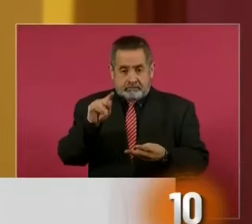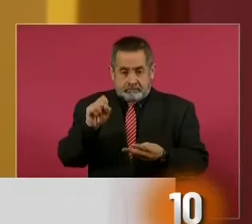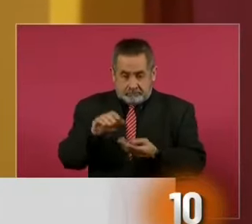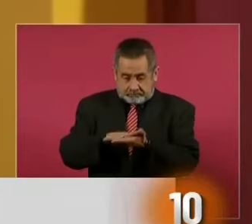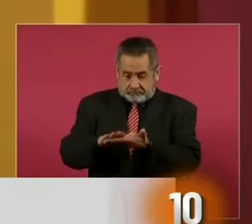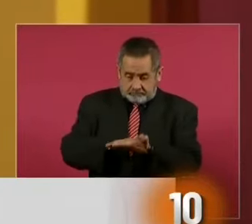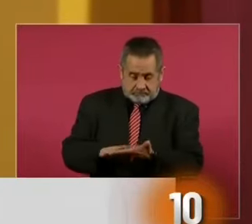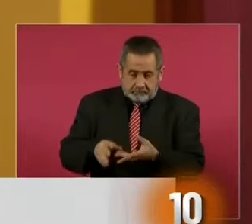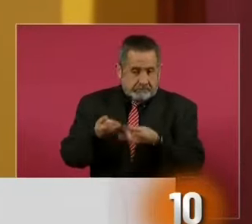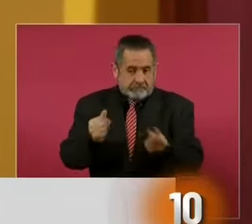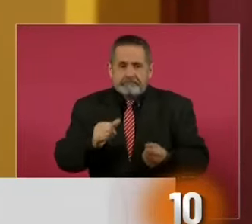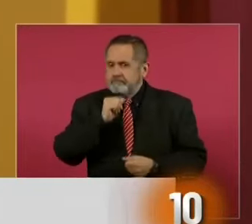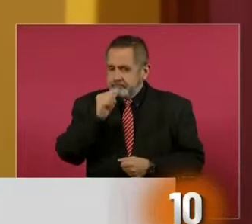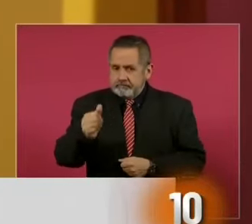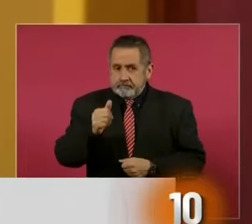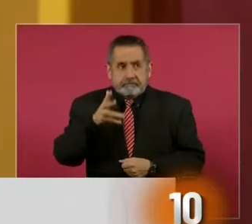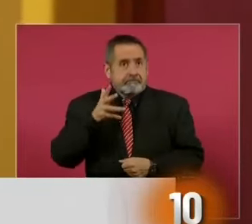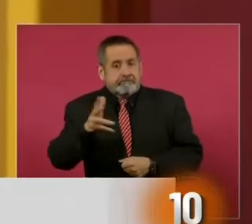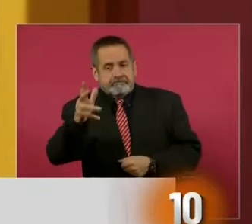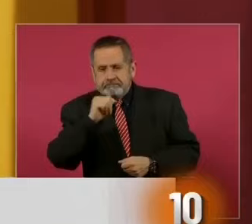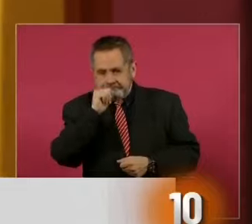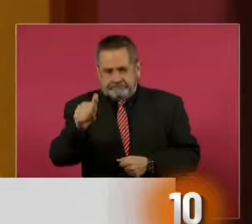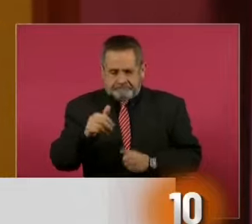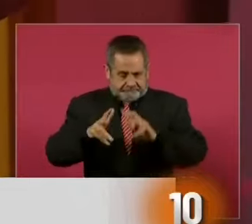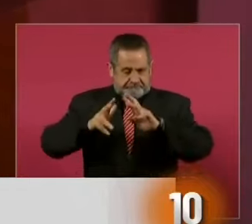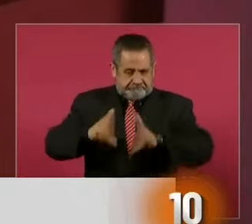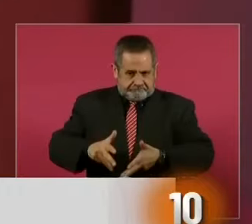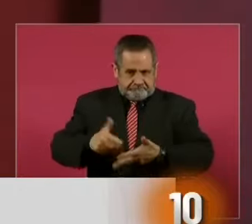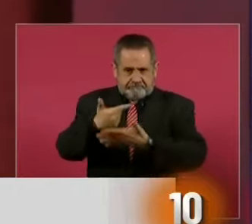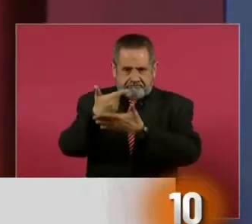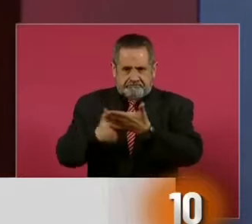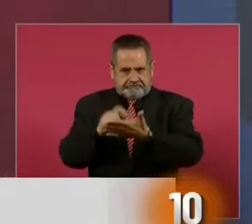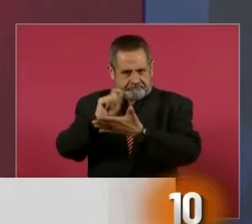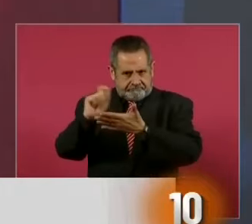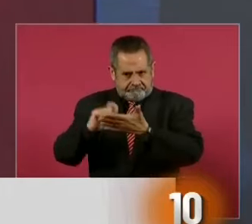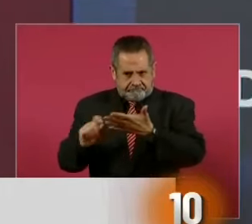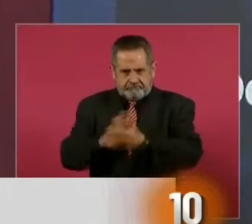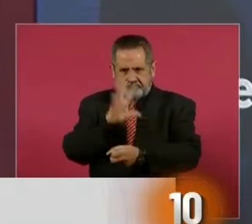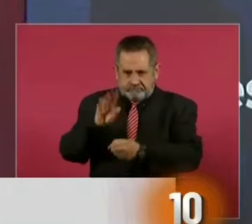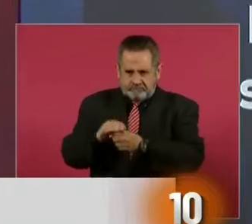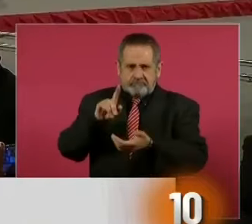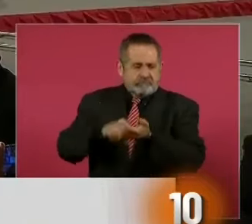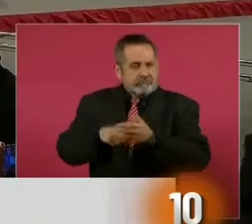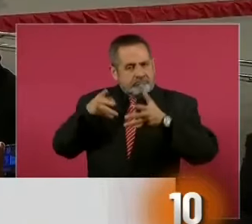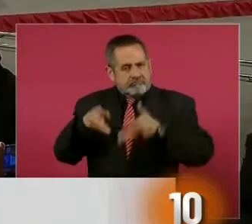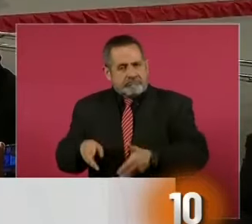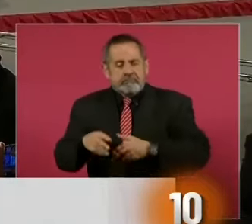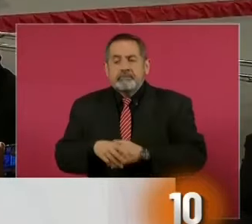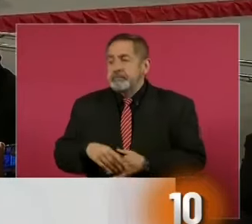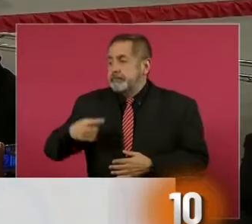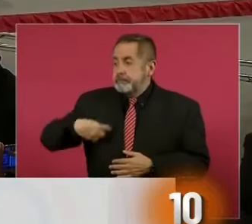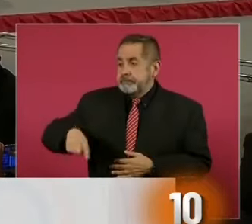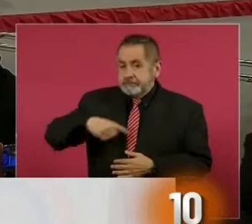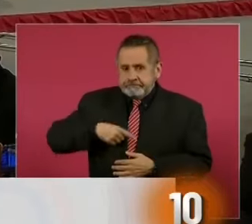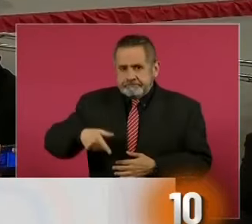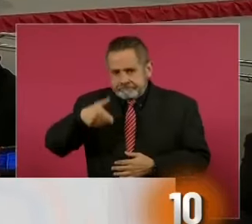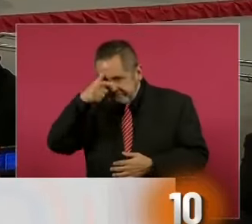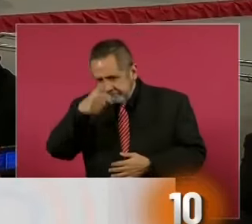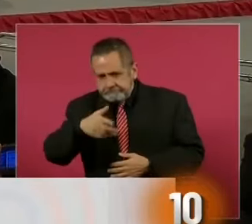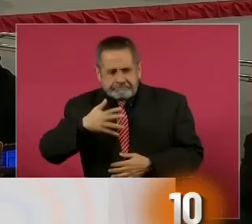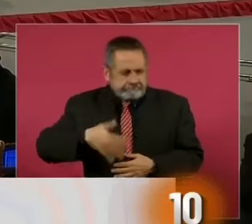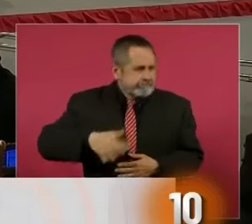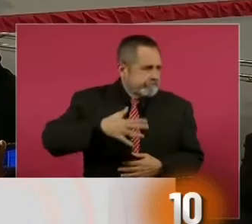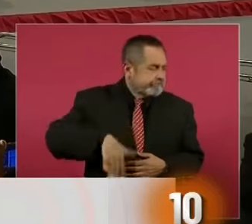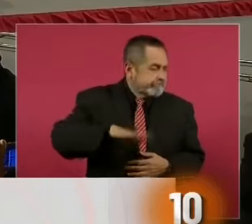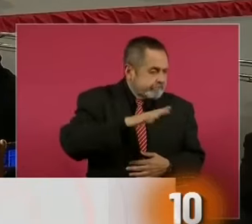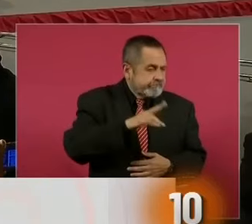borrará ningún registro. Los esfuerzos han estado enfocados en la búsqueda y en